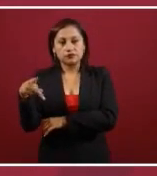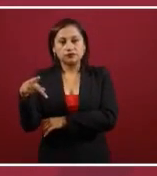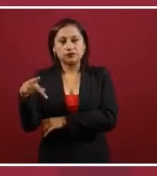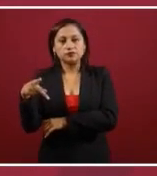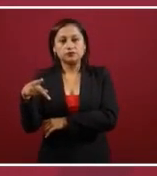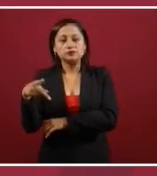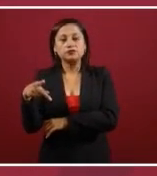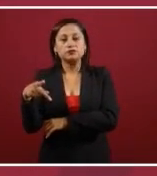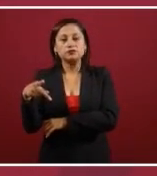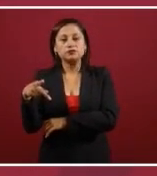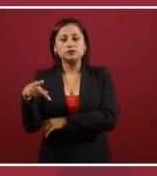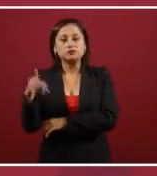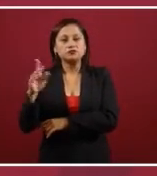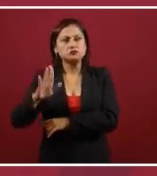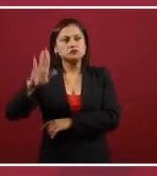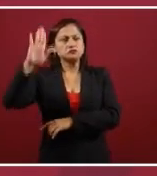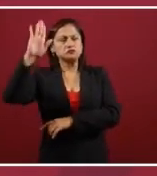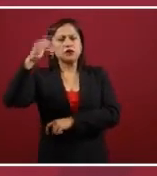hacer la carretera